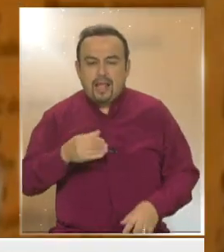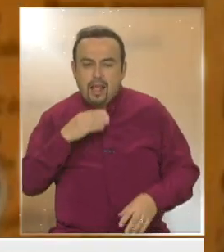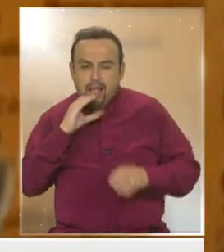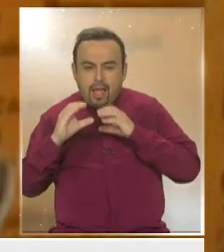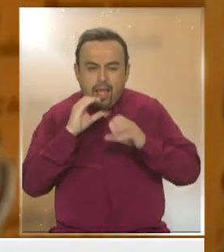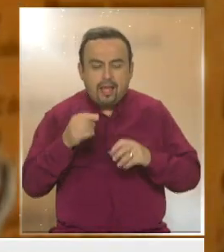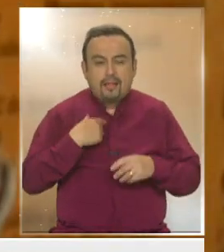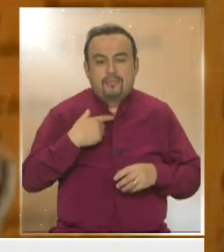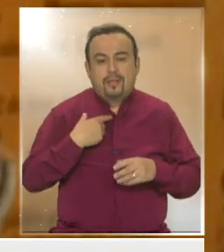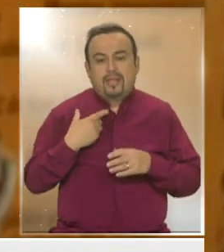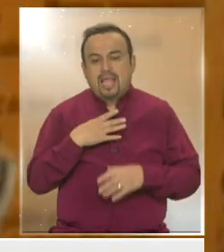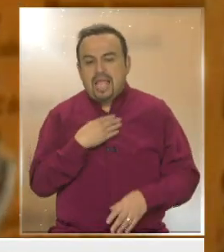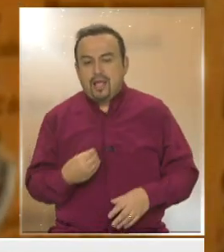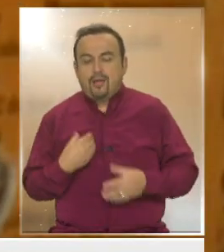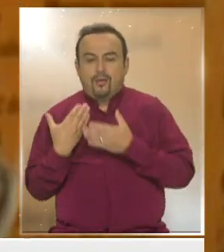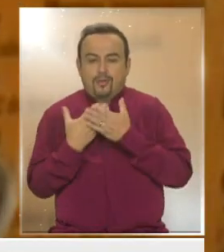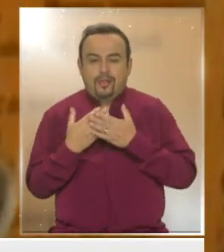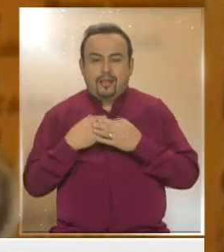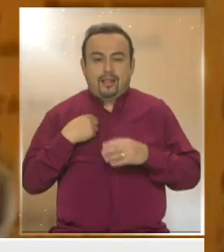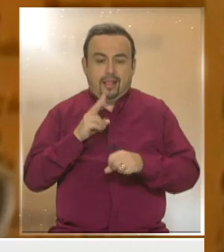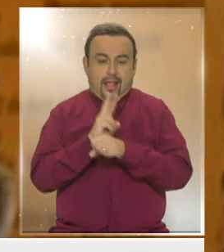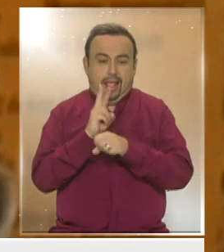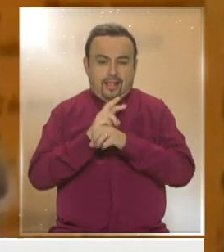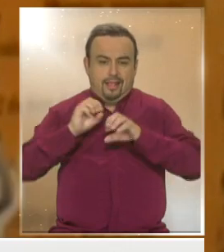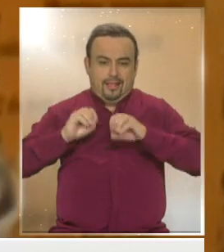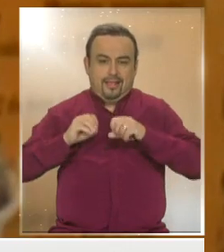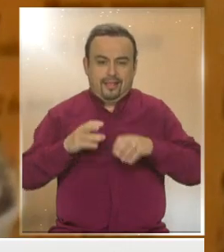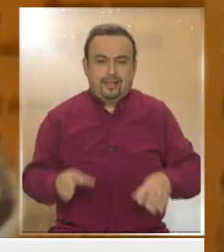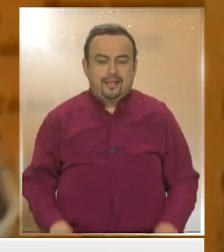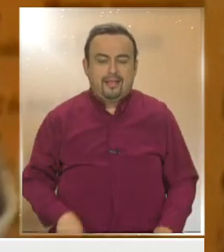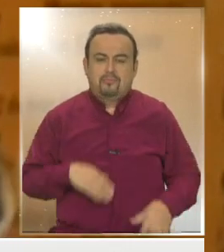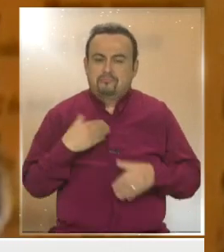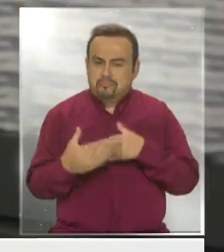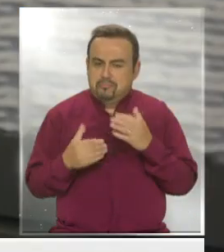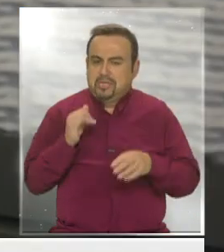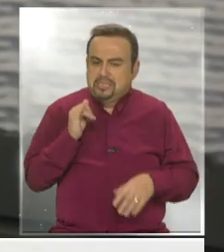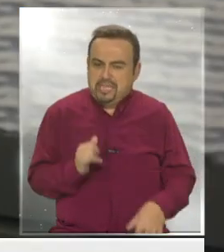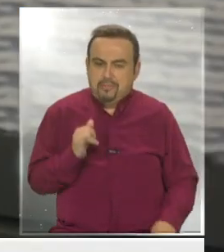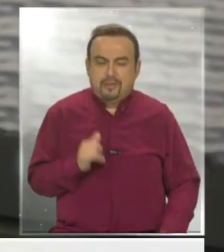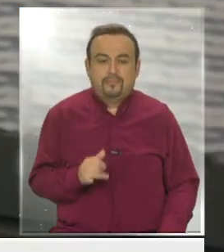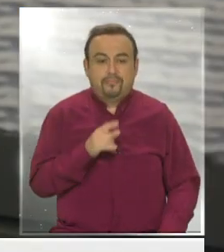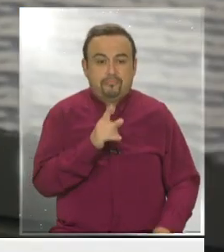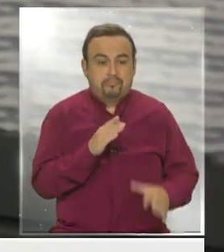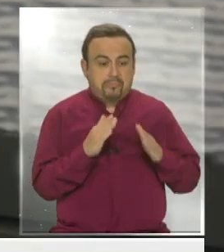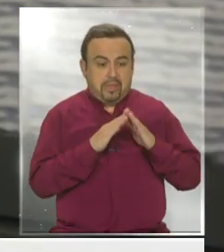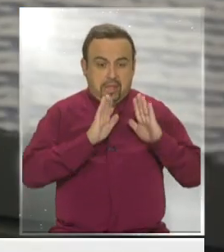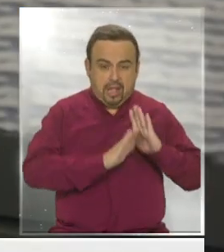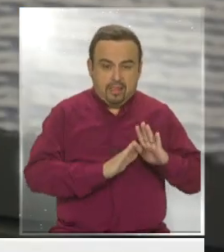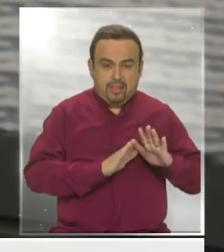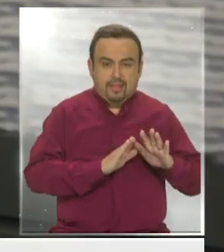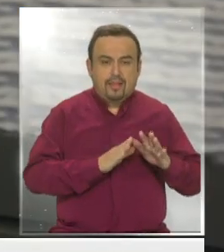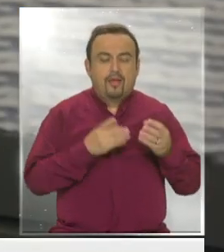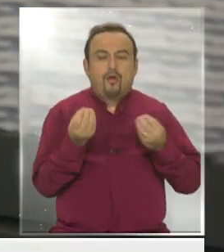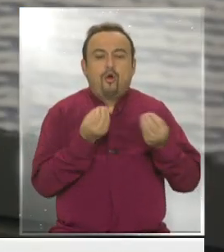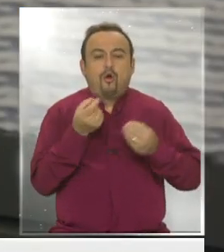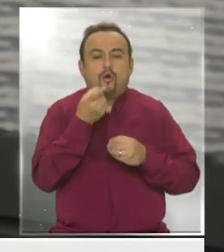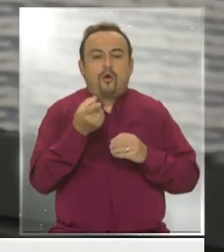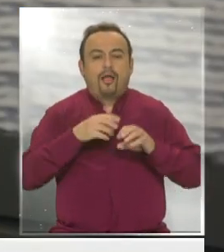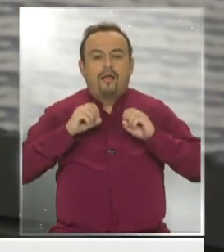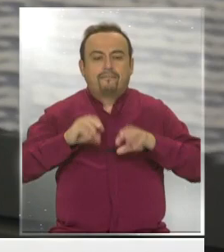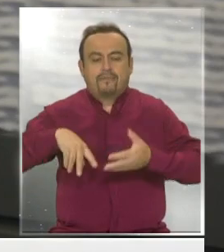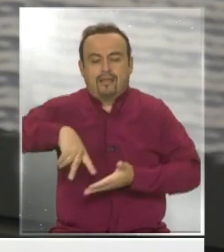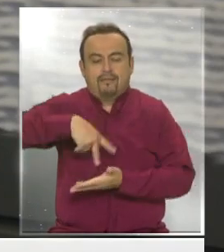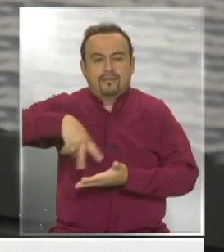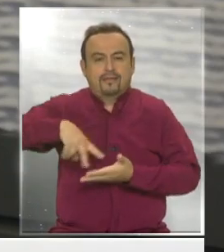con mis alumnos, con mis maestros, doy clases online, entonces estoy constantemente con ellos. Sin moverte de ese plano, ¿cómo se enseña a